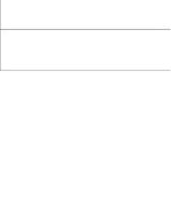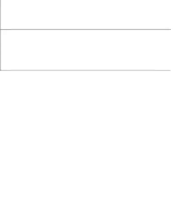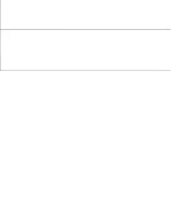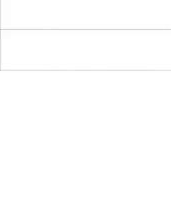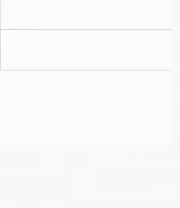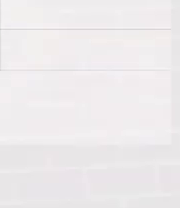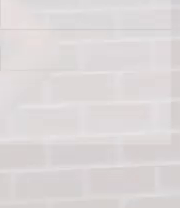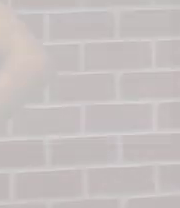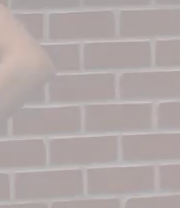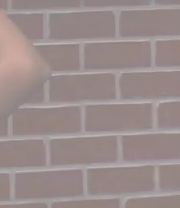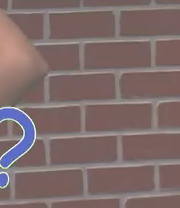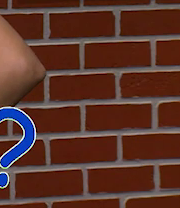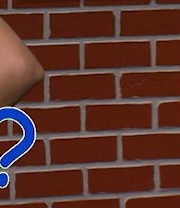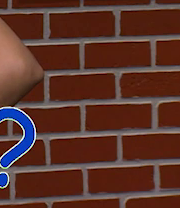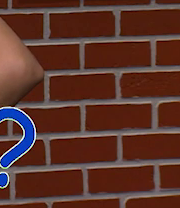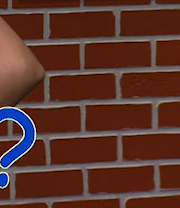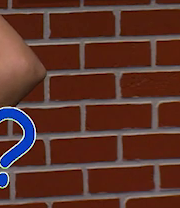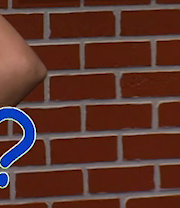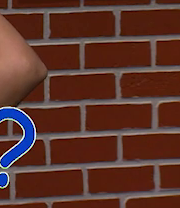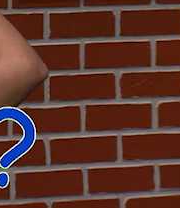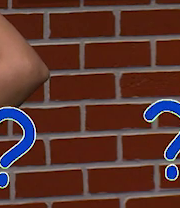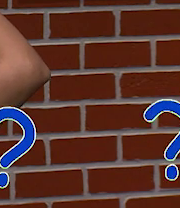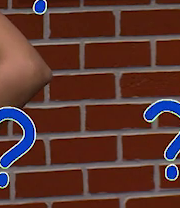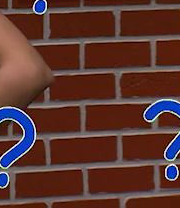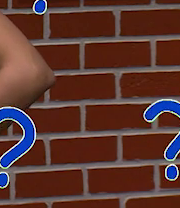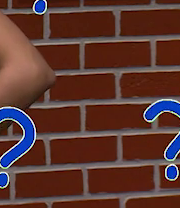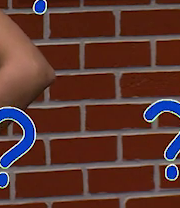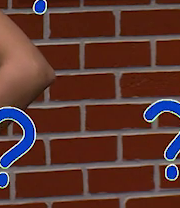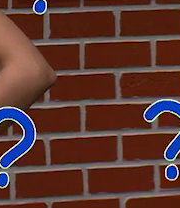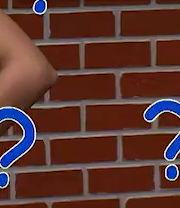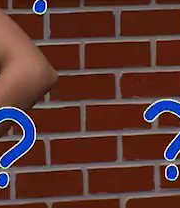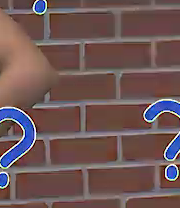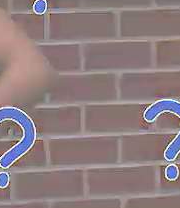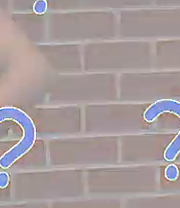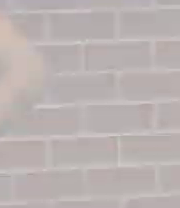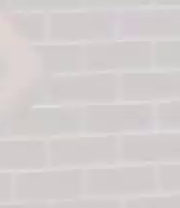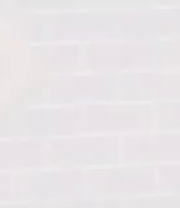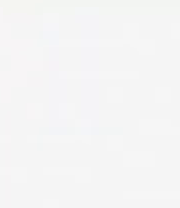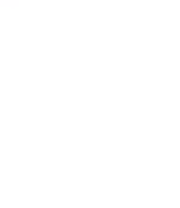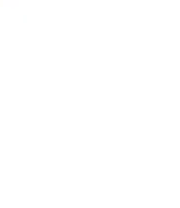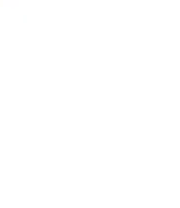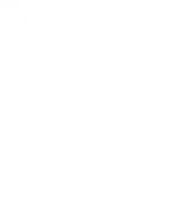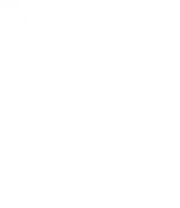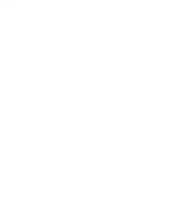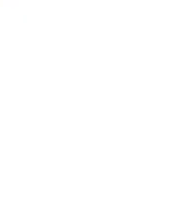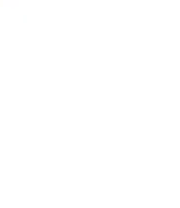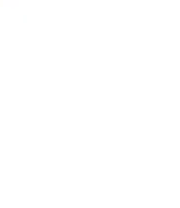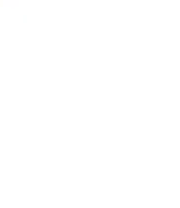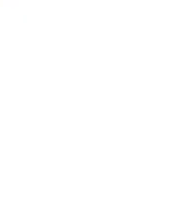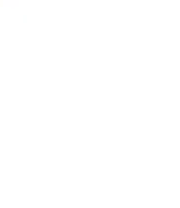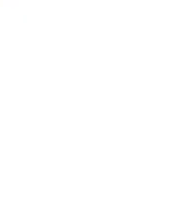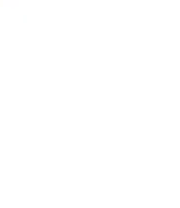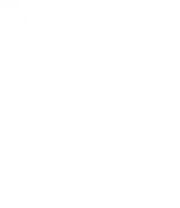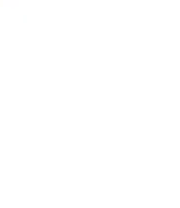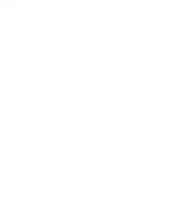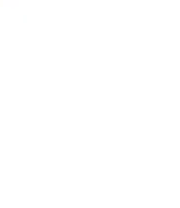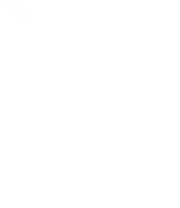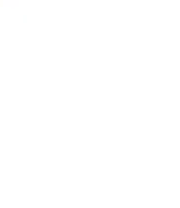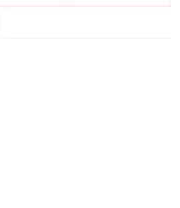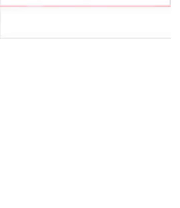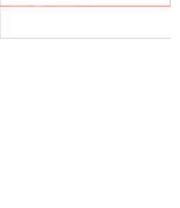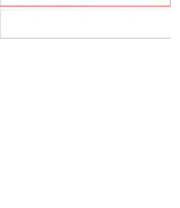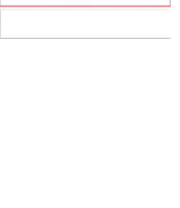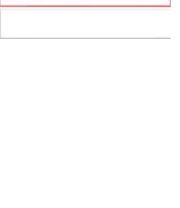tiempos. ¿Qué pasa si una negra lleva un puntillo? Pues como la mitad de la negra es una corchea,